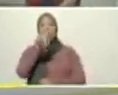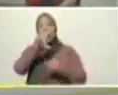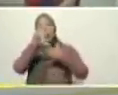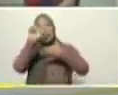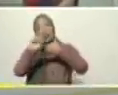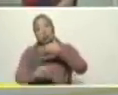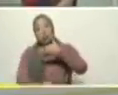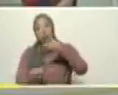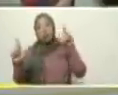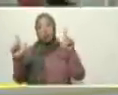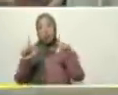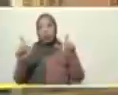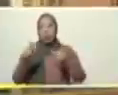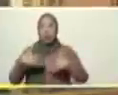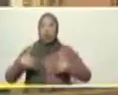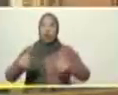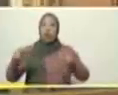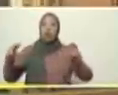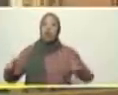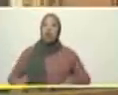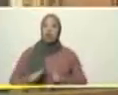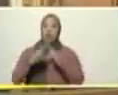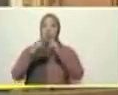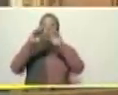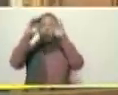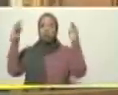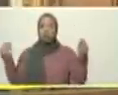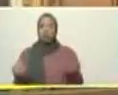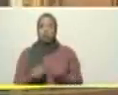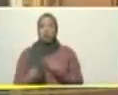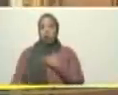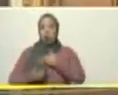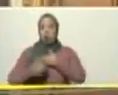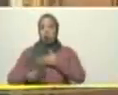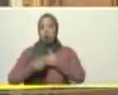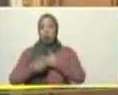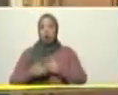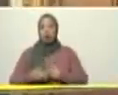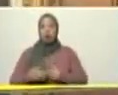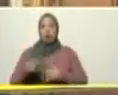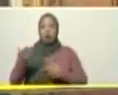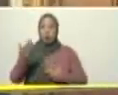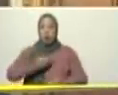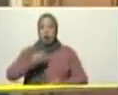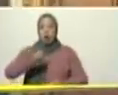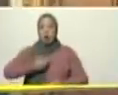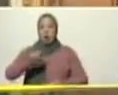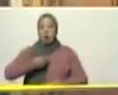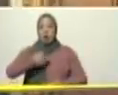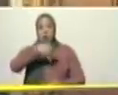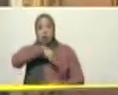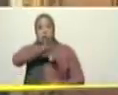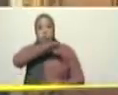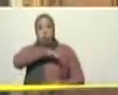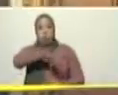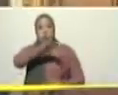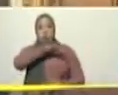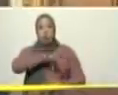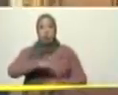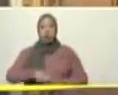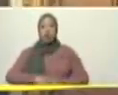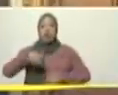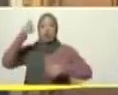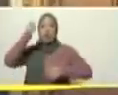de uno de los asistentes al encuentro mundial contra el fascismo, el alcalde de la comuna Recoleta en